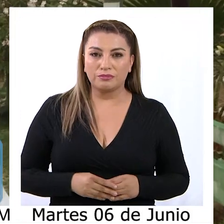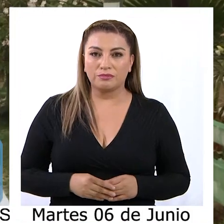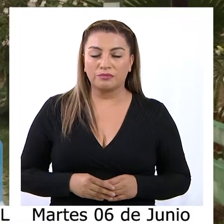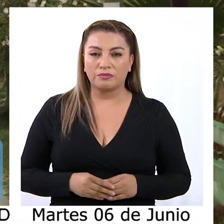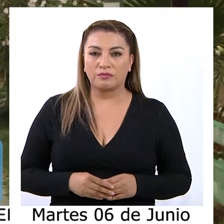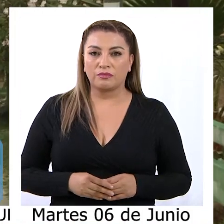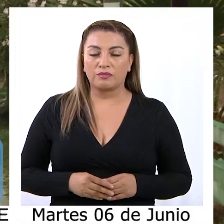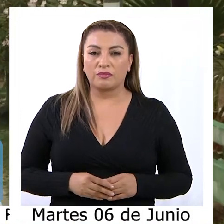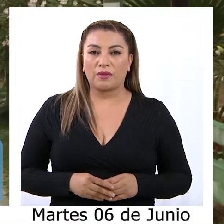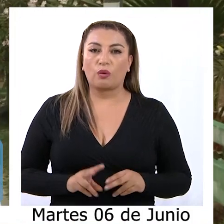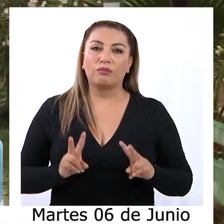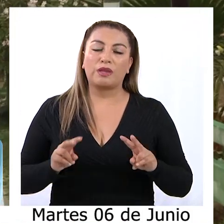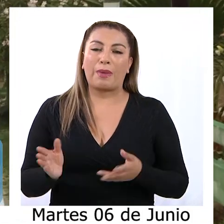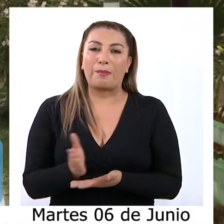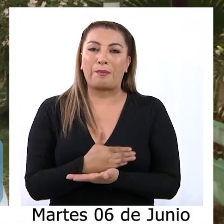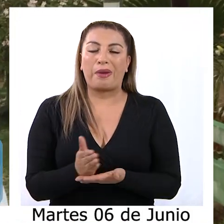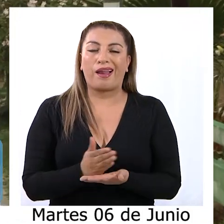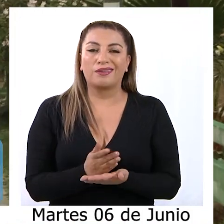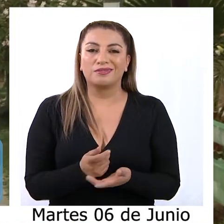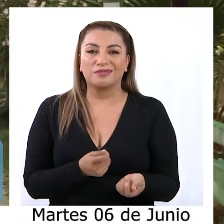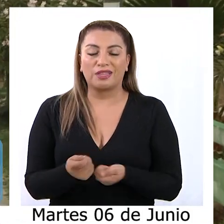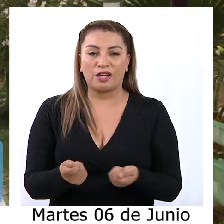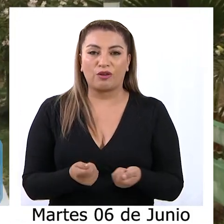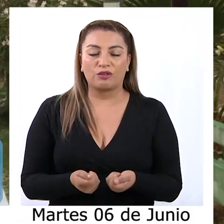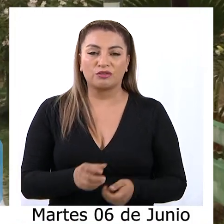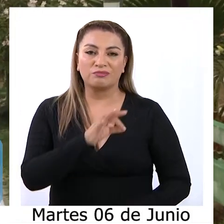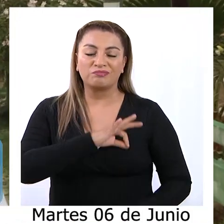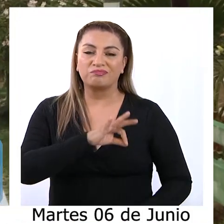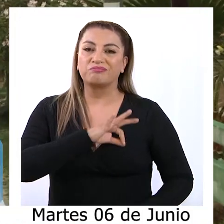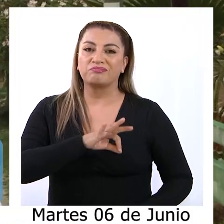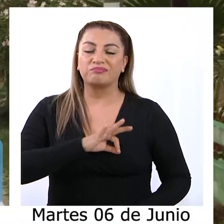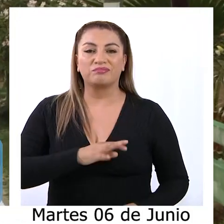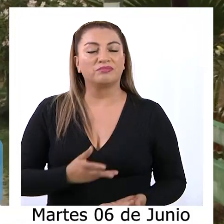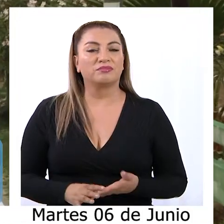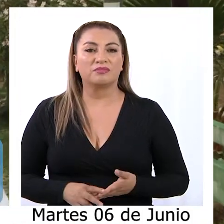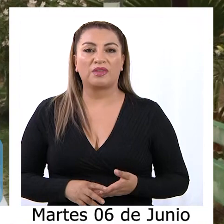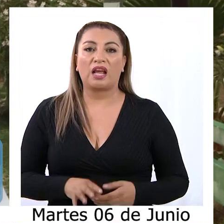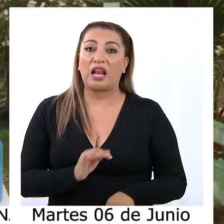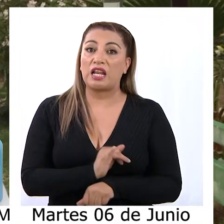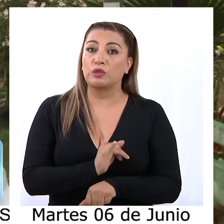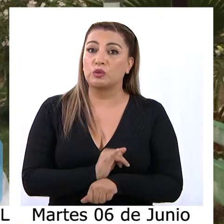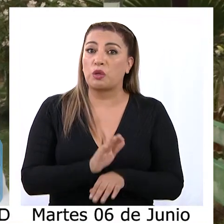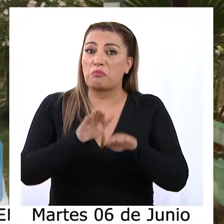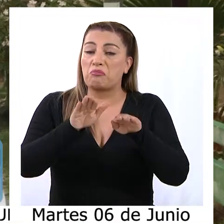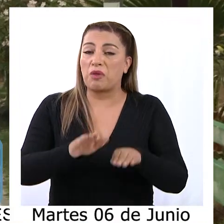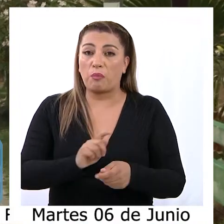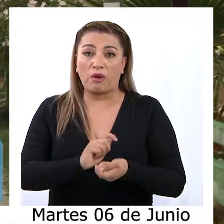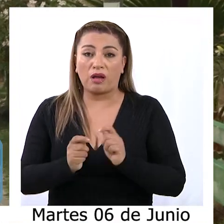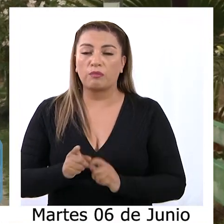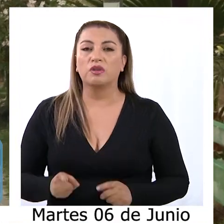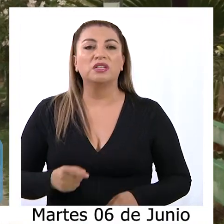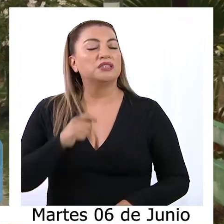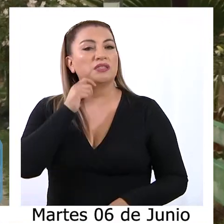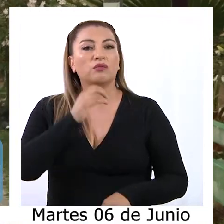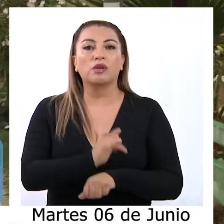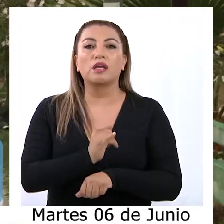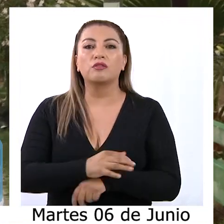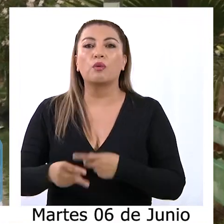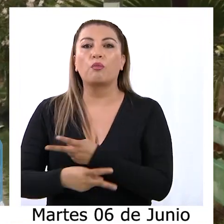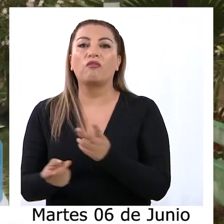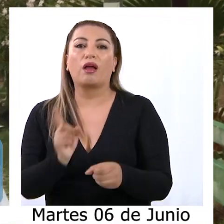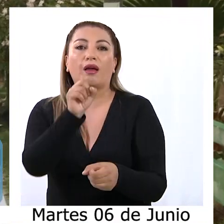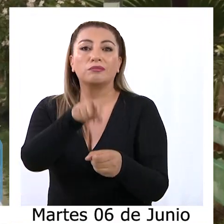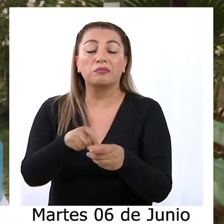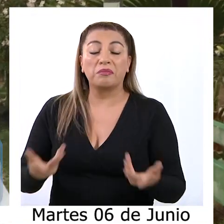cierta lógica de negocio con los fondos de pensiones. La institucionalidad no cambia mucho en ese sentido, se incorpora una institucionalidad pública que es